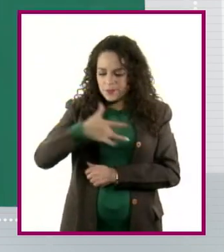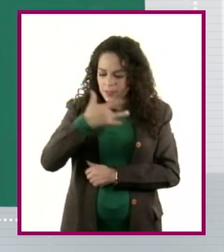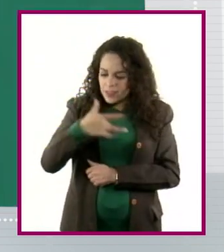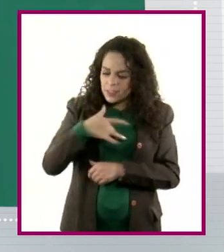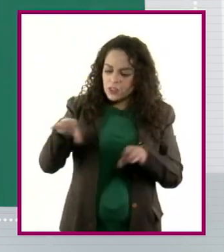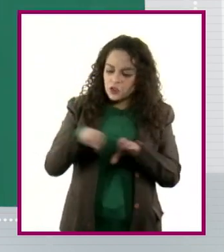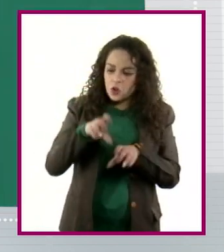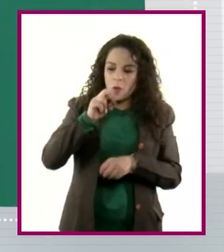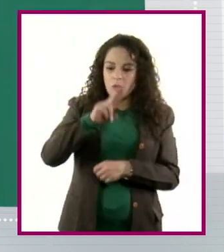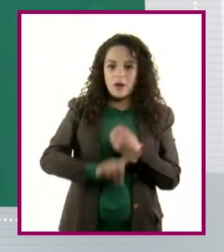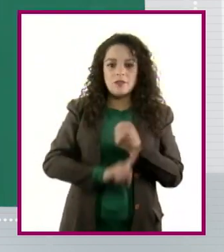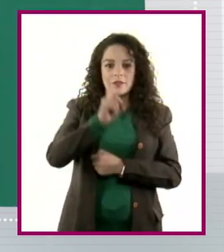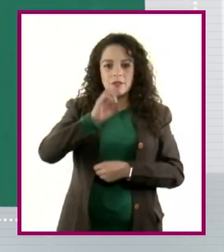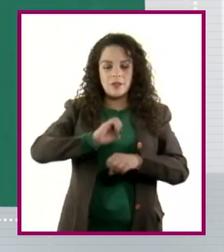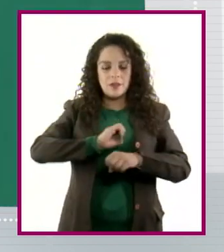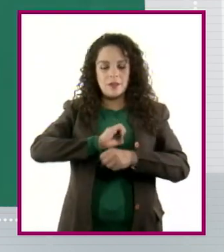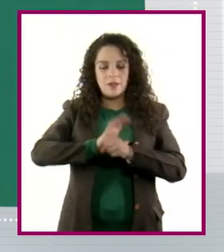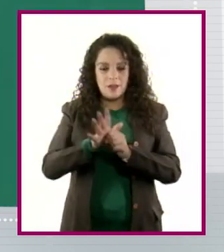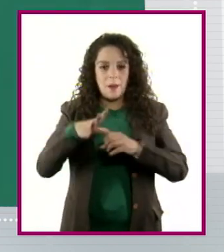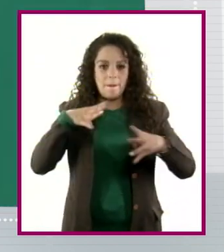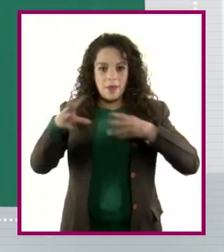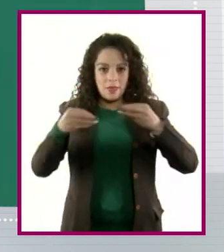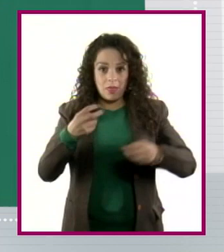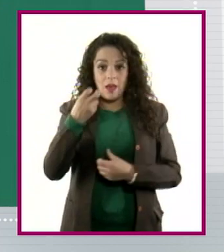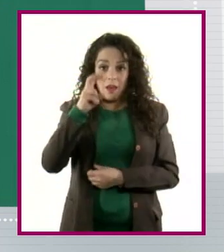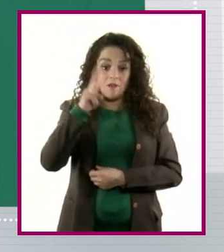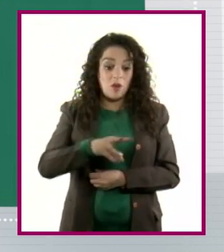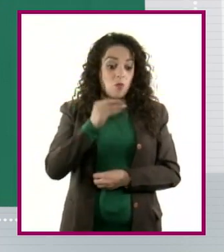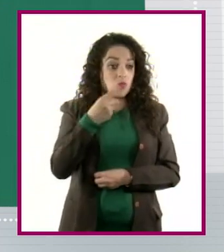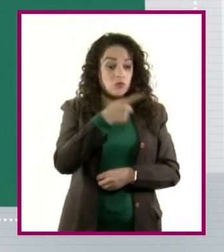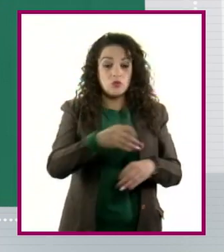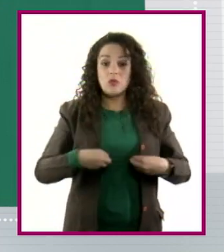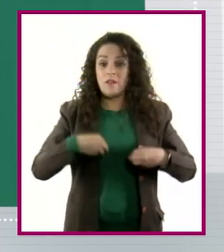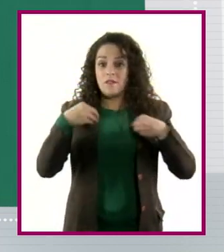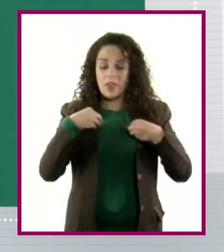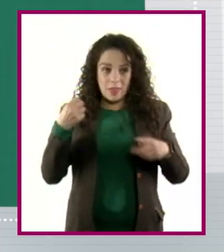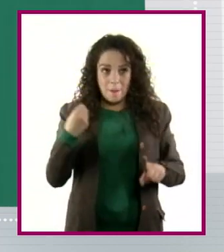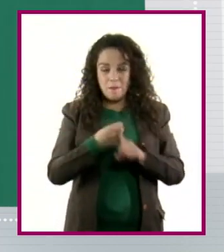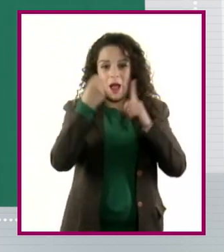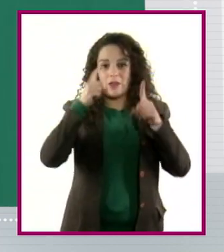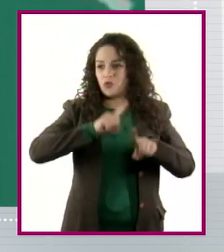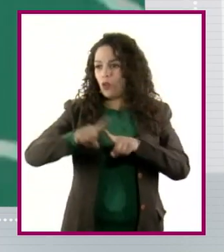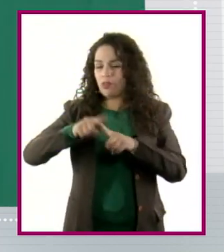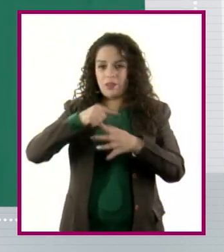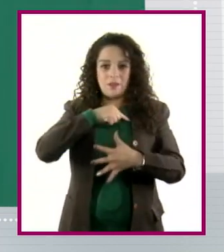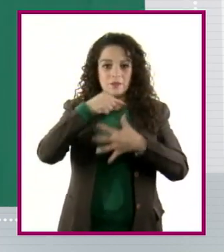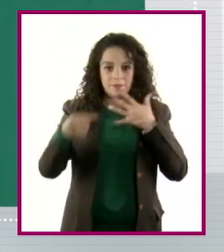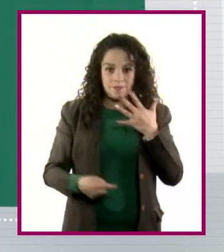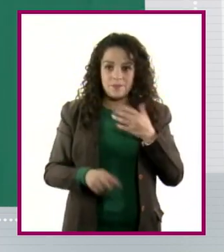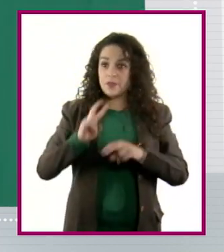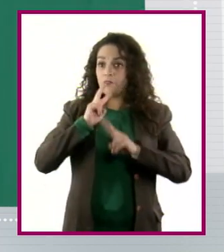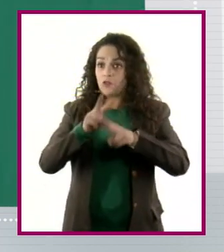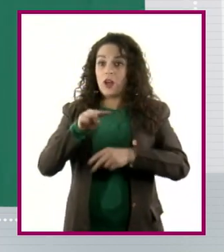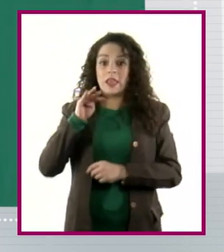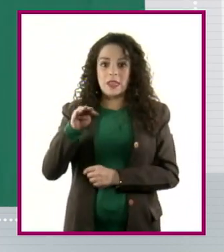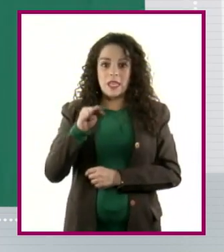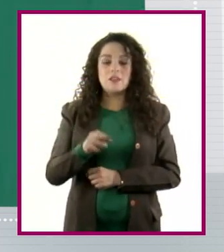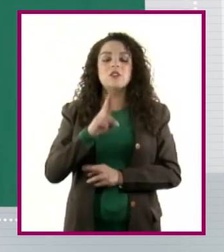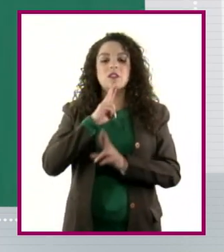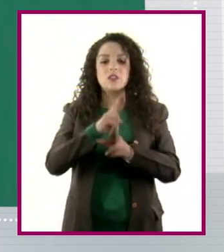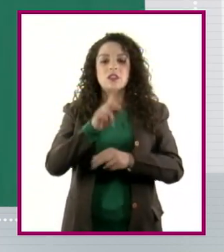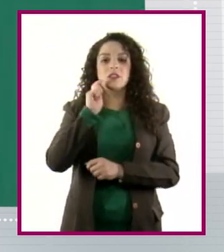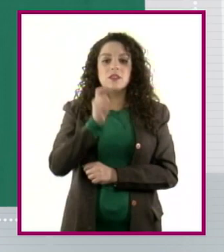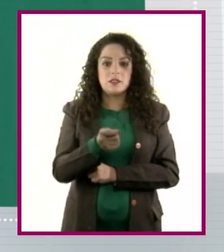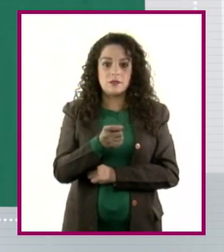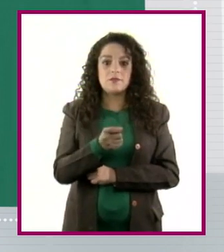pandemia y las maneras en que ésta impactó múltiples dimensiones de sus vidas. Los resultados de Voces 19 muestran que los efectos indirectos